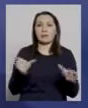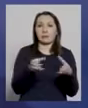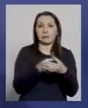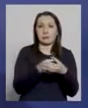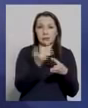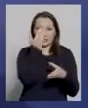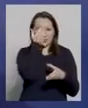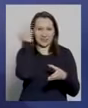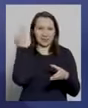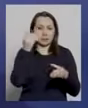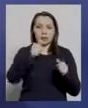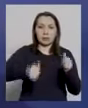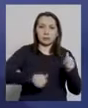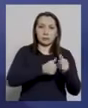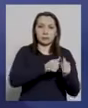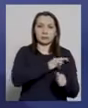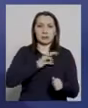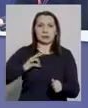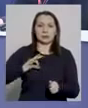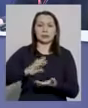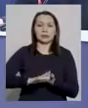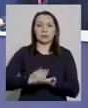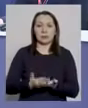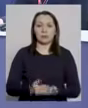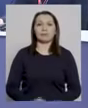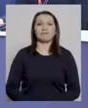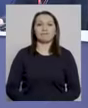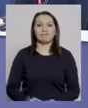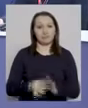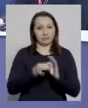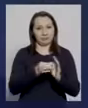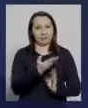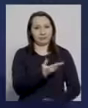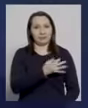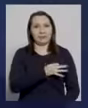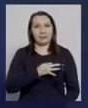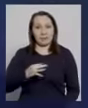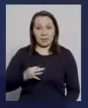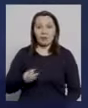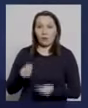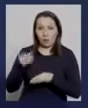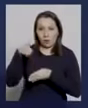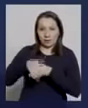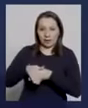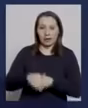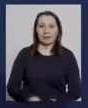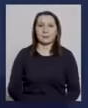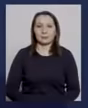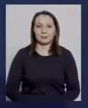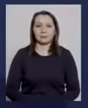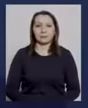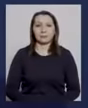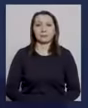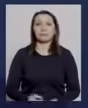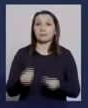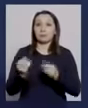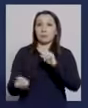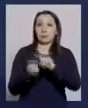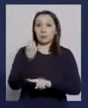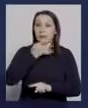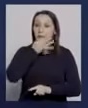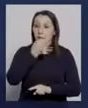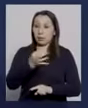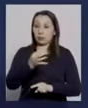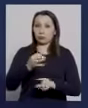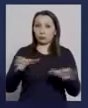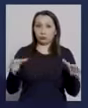en Pandemia del Ministerio de Salud. Muchas gracias, señor ministro. Buenas tardes. Bueno, primero decir que